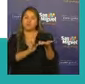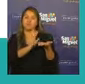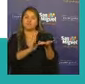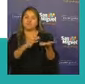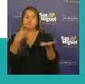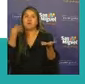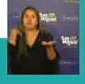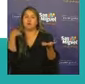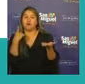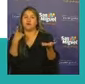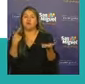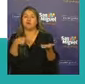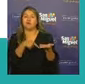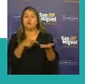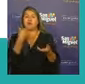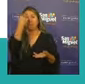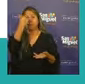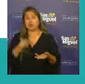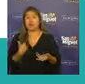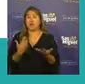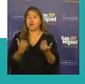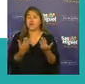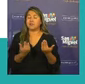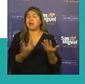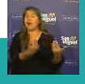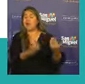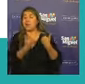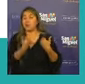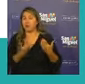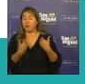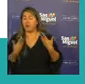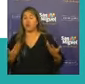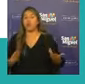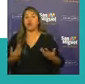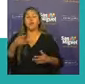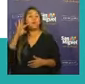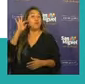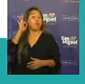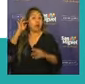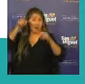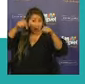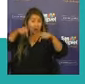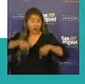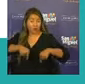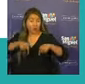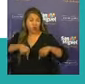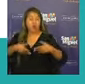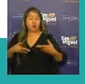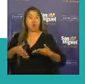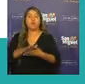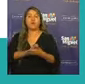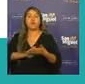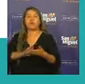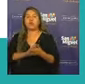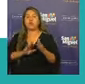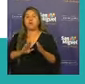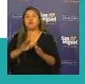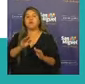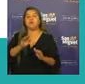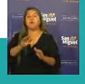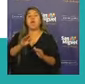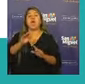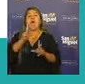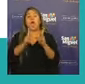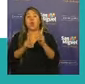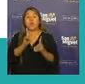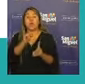necesitan algún tipo de apoyo. La mujer hoy día a pesar de que a lo mejor podamos tener independencia